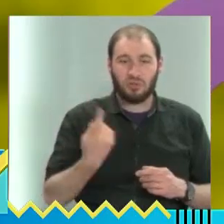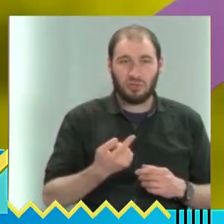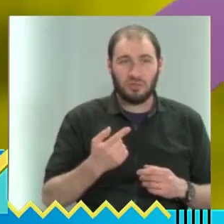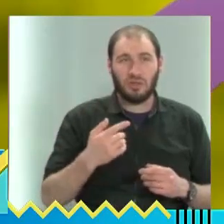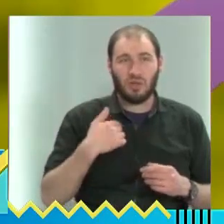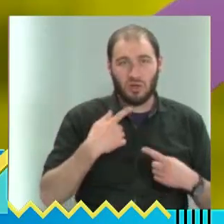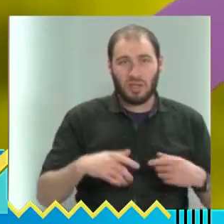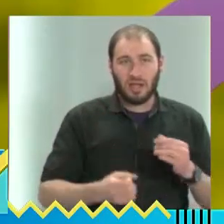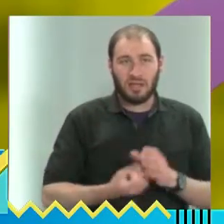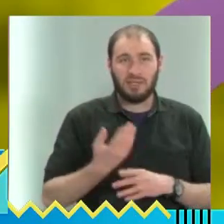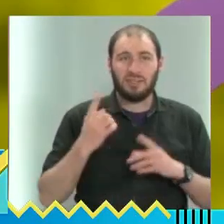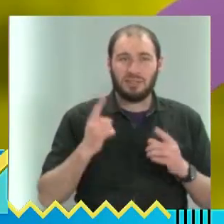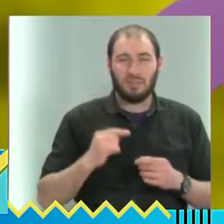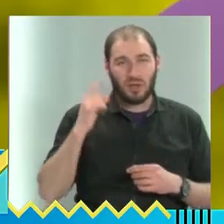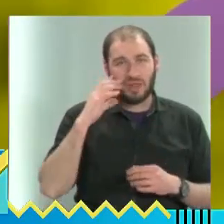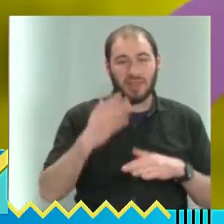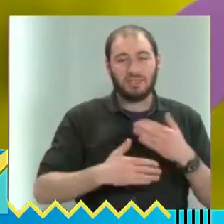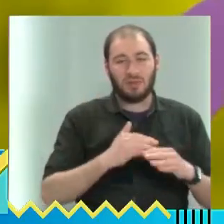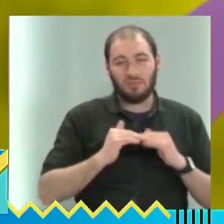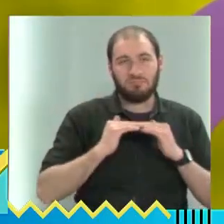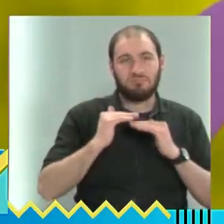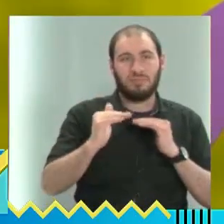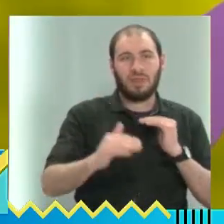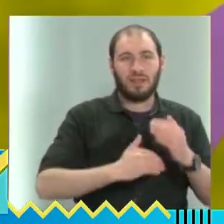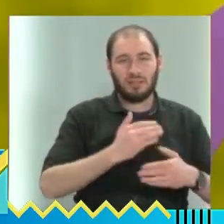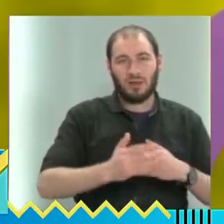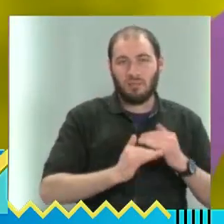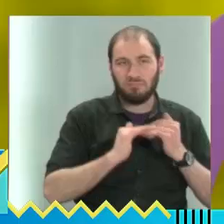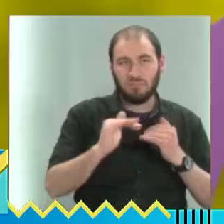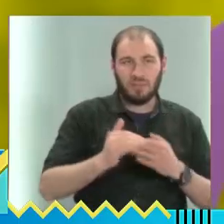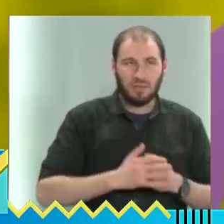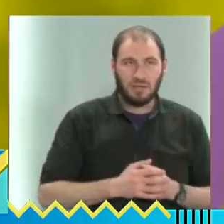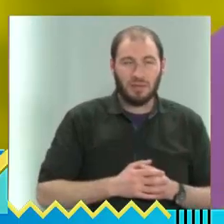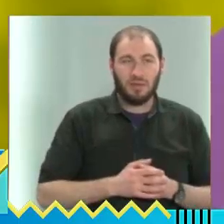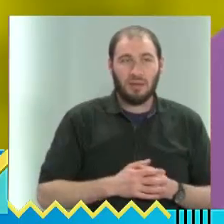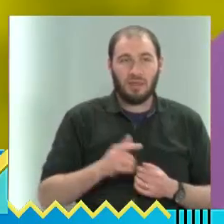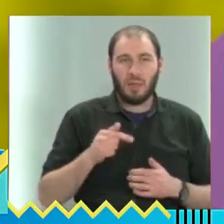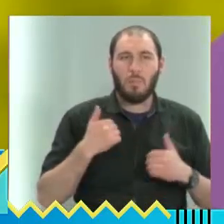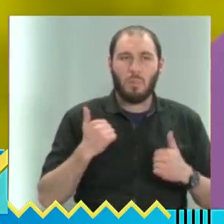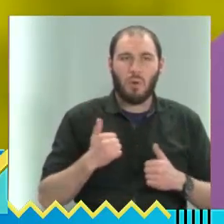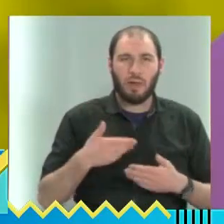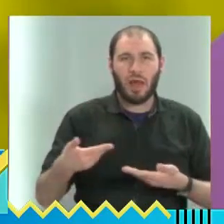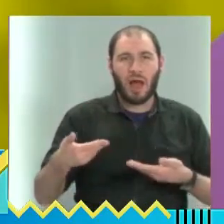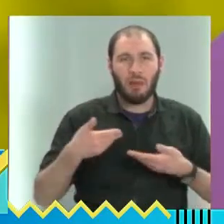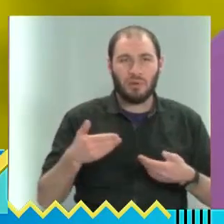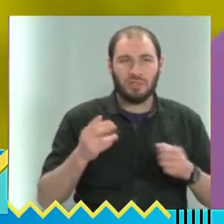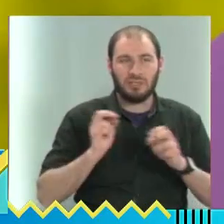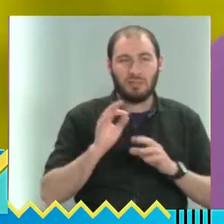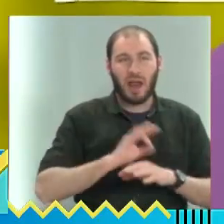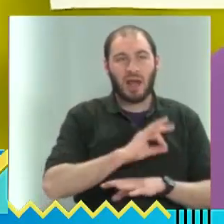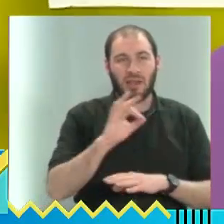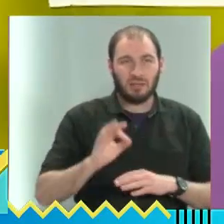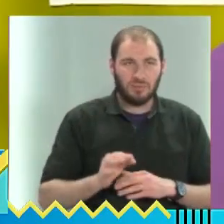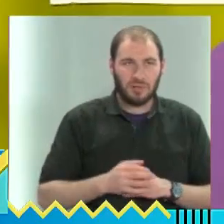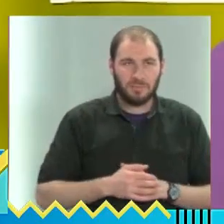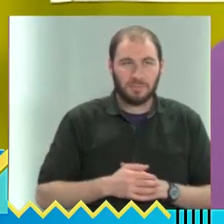propias creaciones también tenemos que tener en cuenta el desarrollo sostenible, el desarrollo sustentable. Así que bueno, está bueno también este aporte desde el lado de la arquitectura,